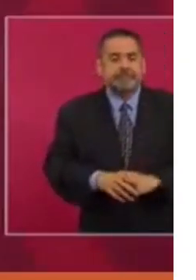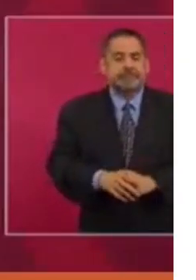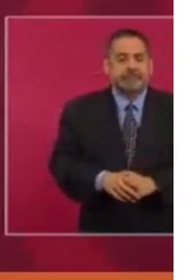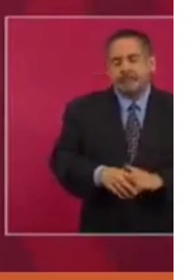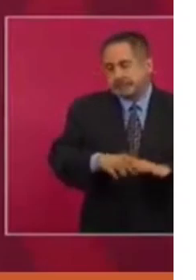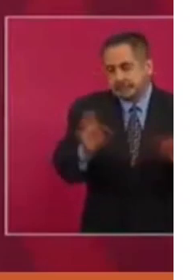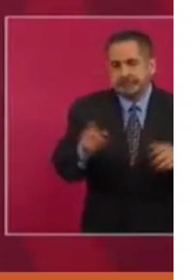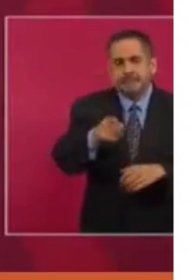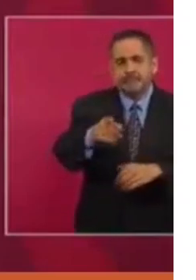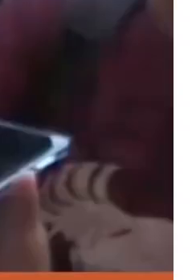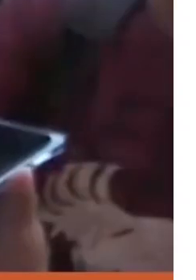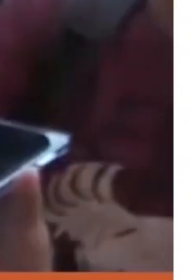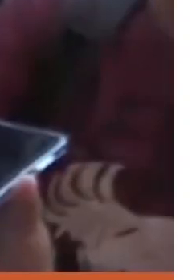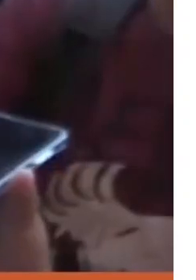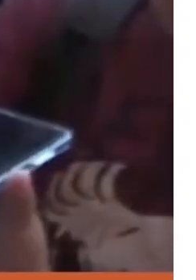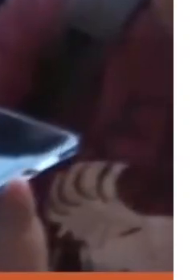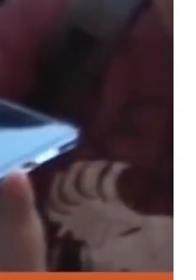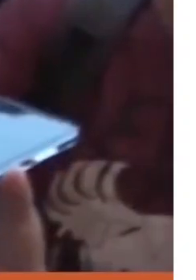Pero bueno.